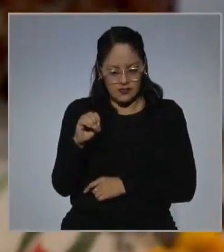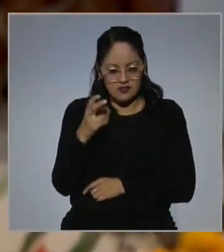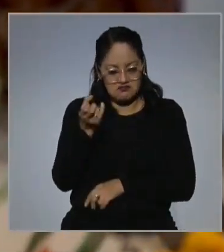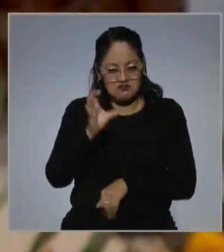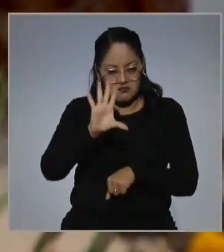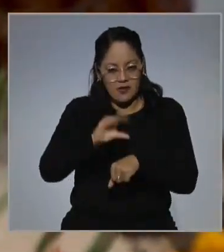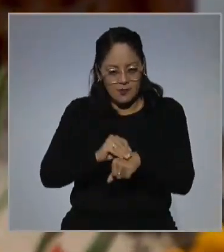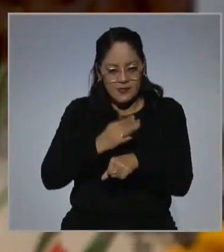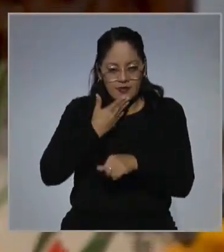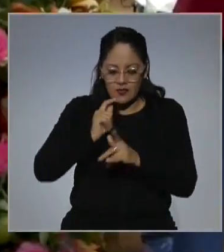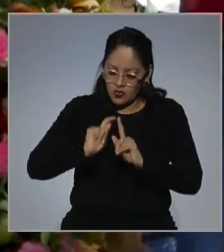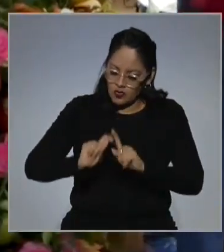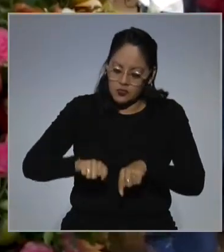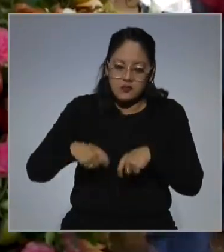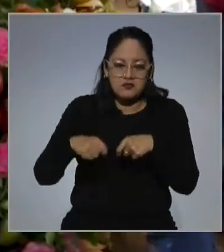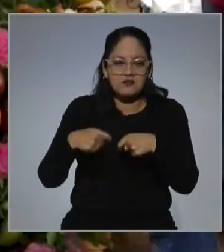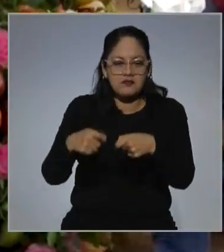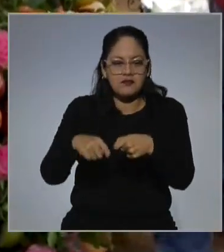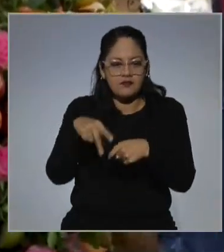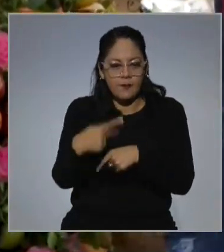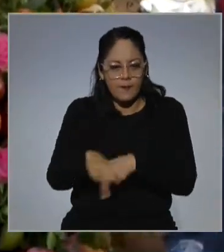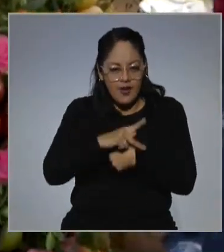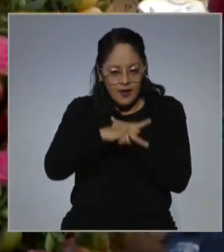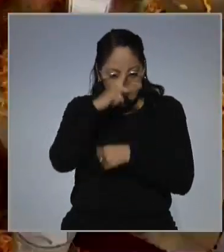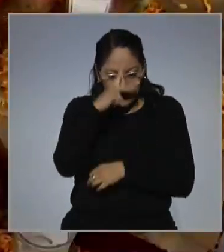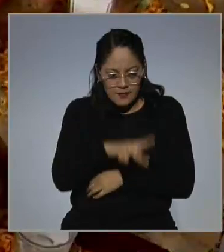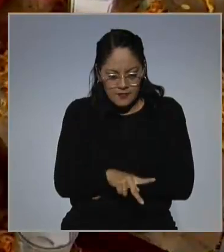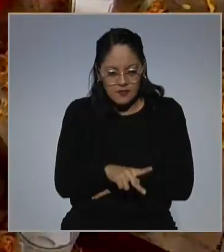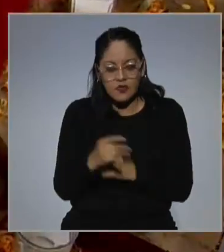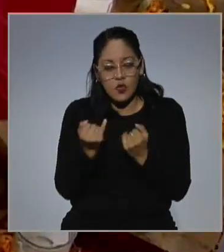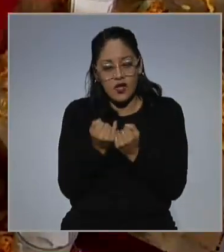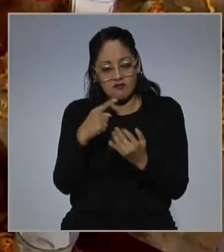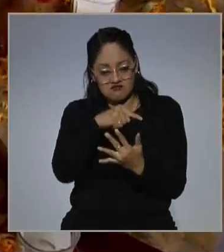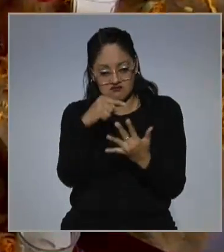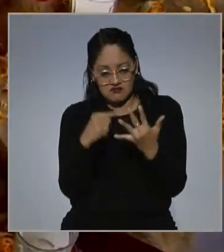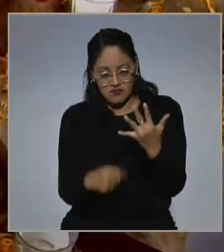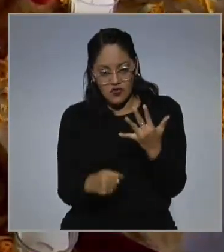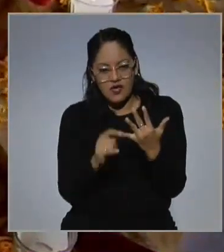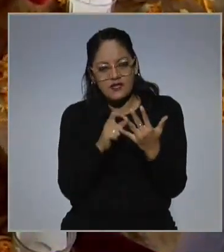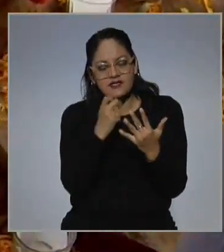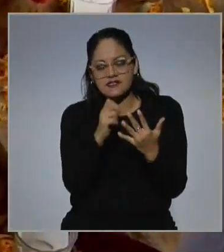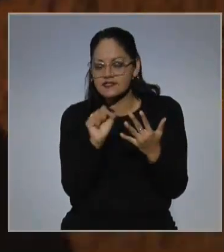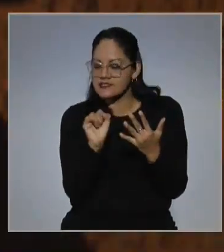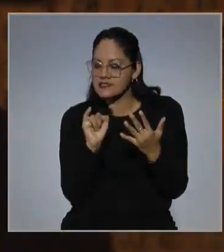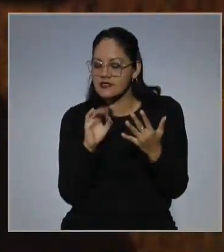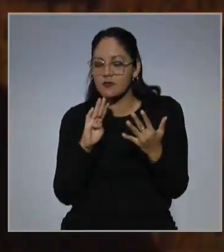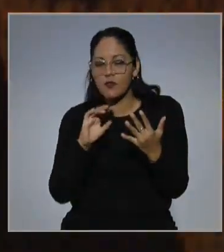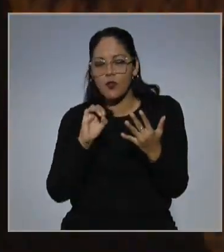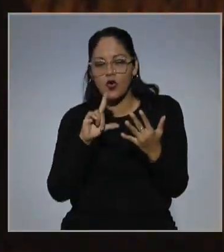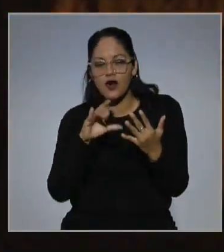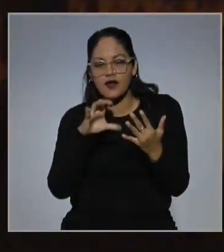esta tradición muy mexicana y muchos de sus elementos simbólicos, como lo es